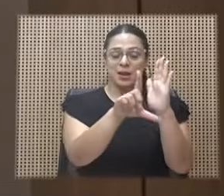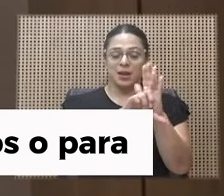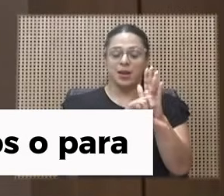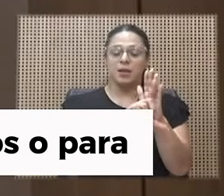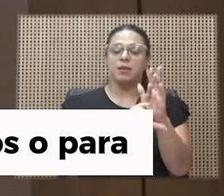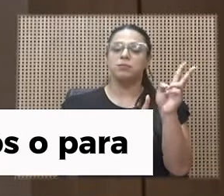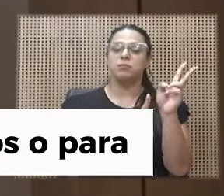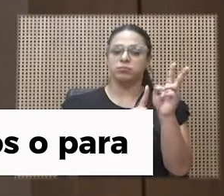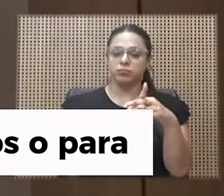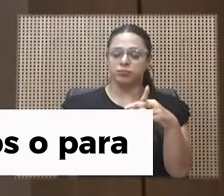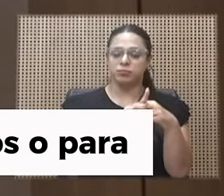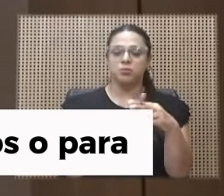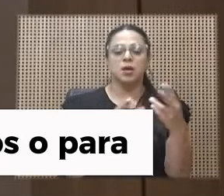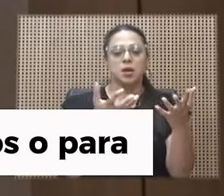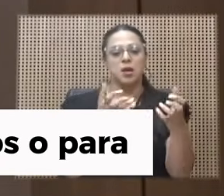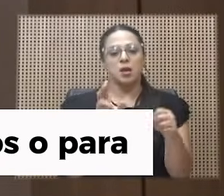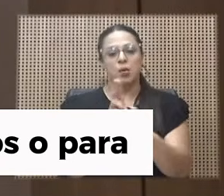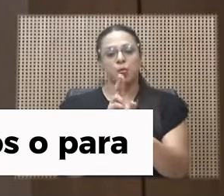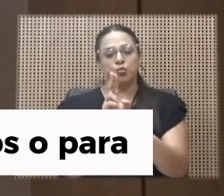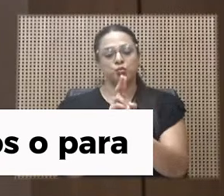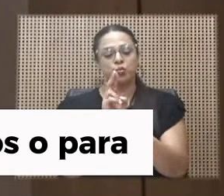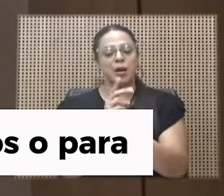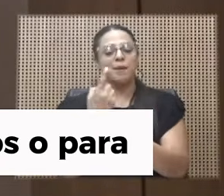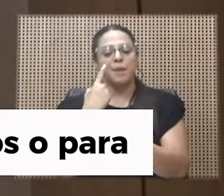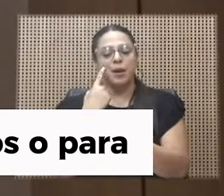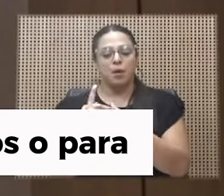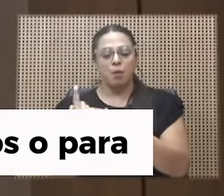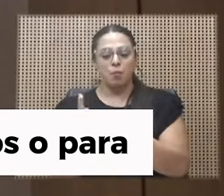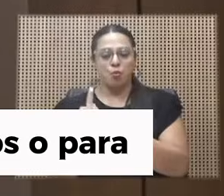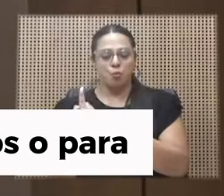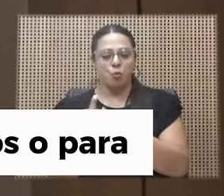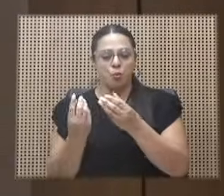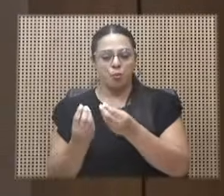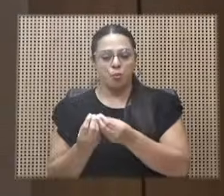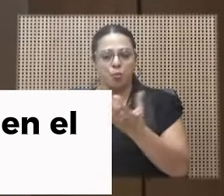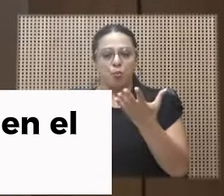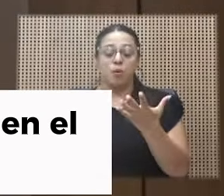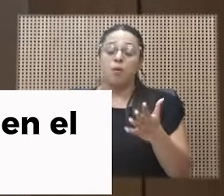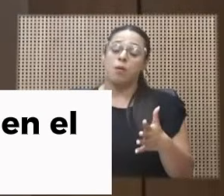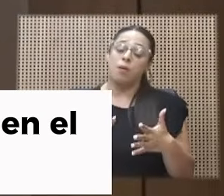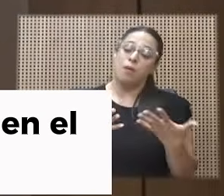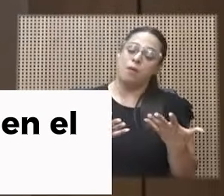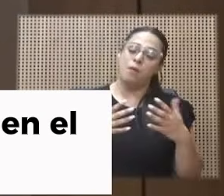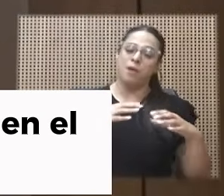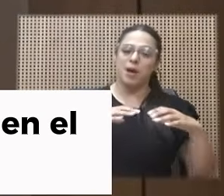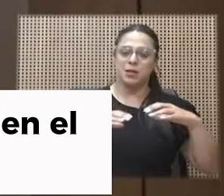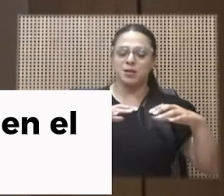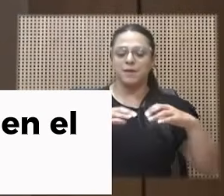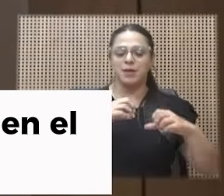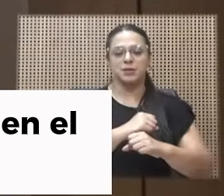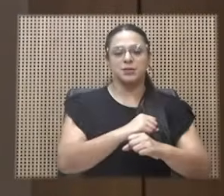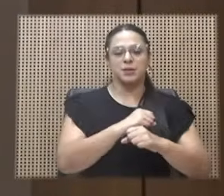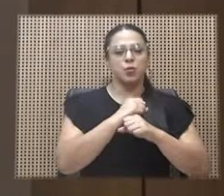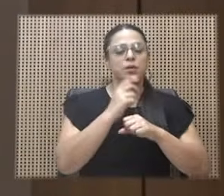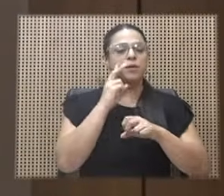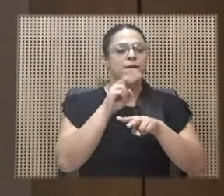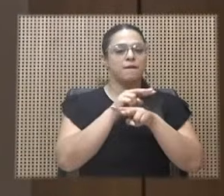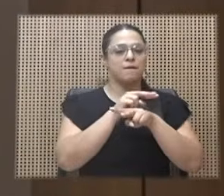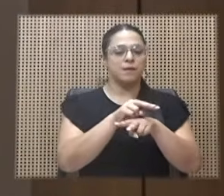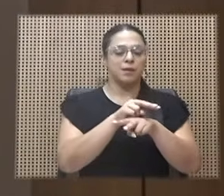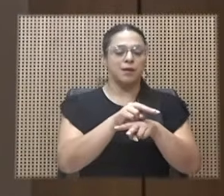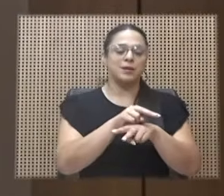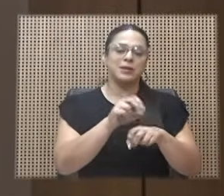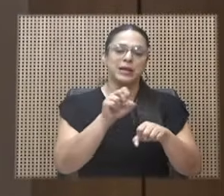aplicarla, deciden usarla para monopolios públicos o para actividades de seguridad y vigilancia en el sistema